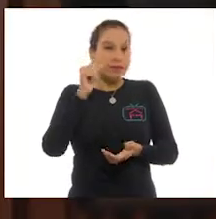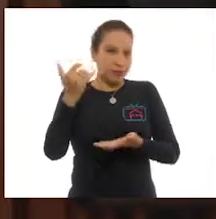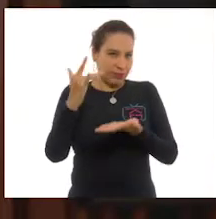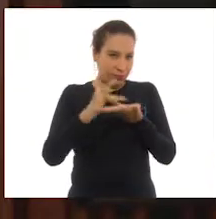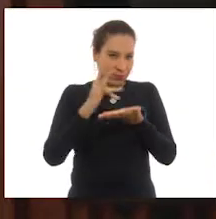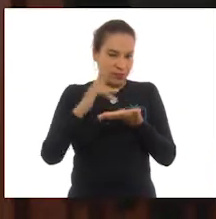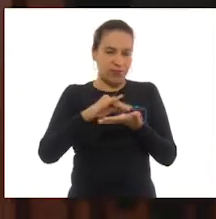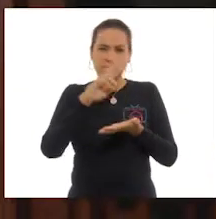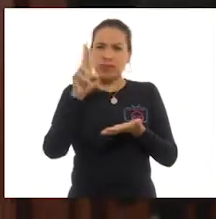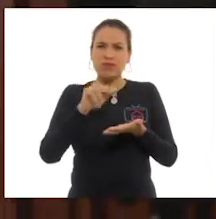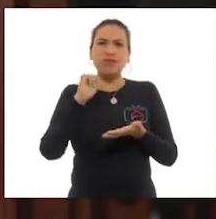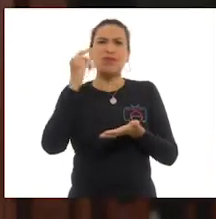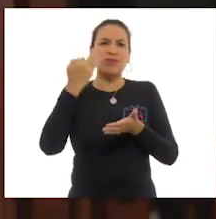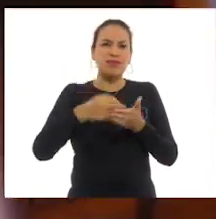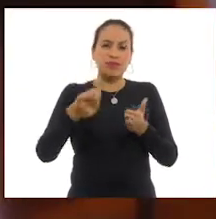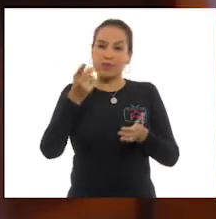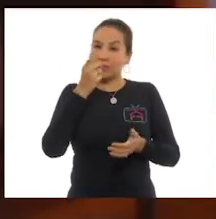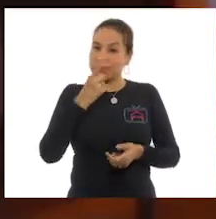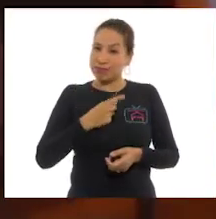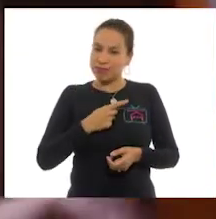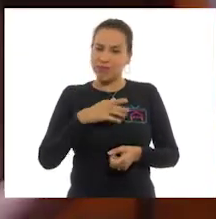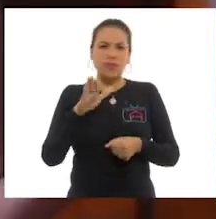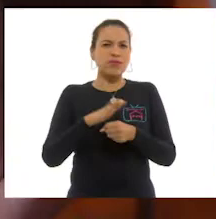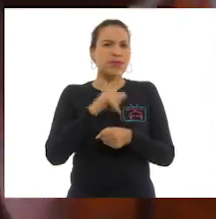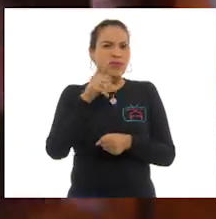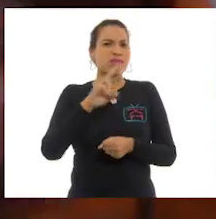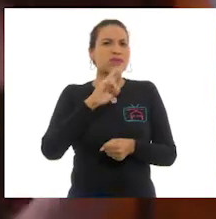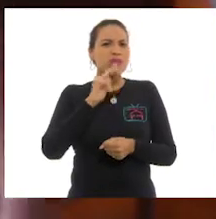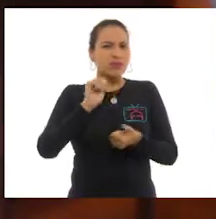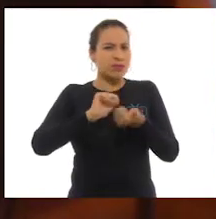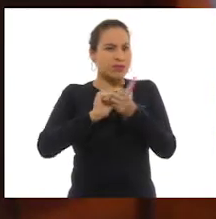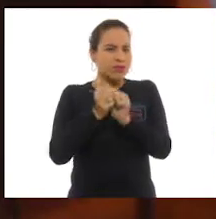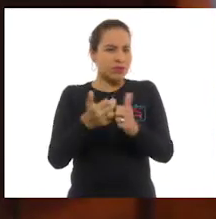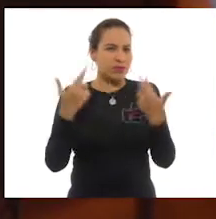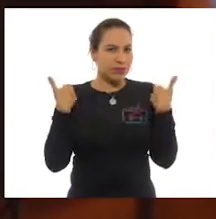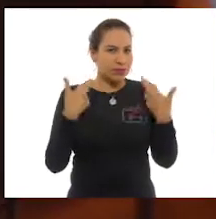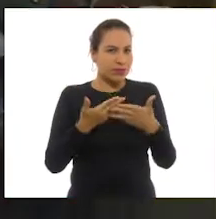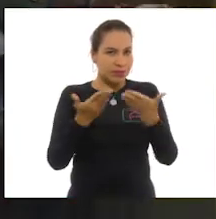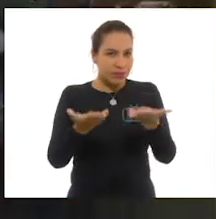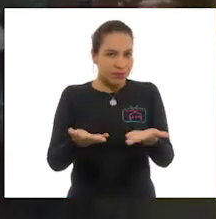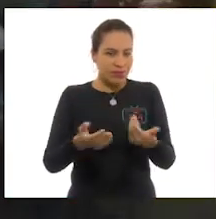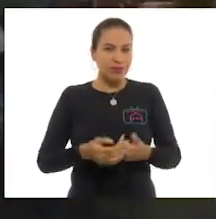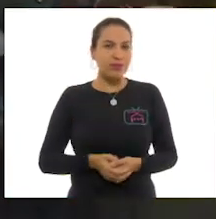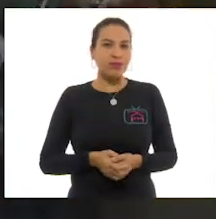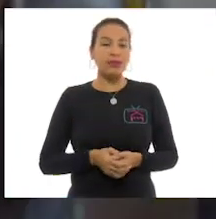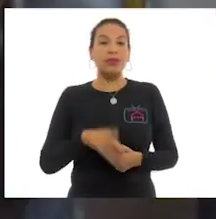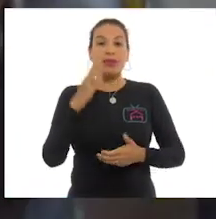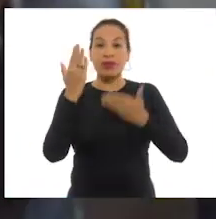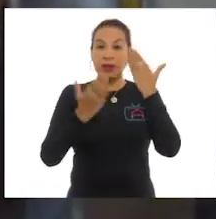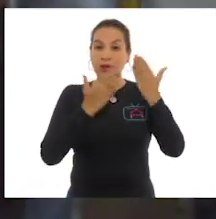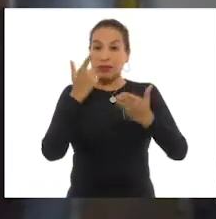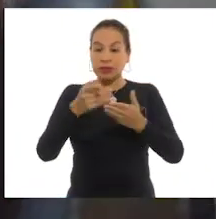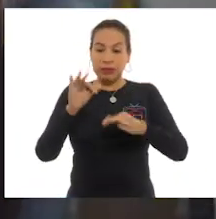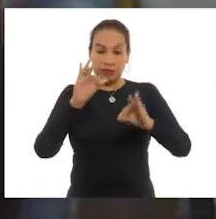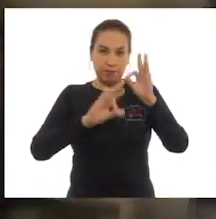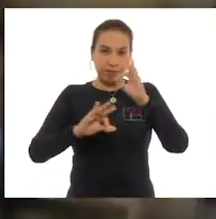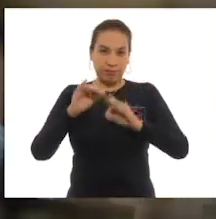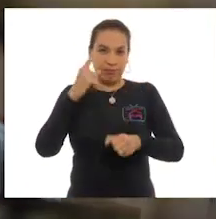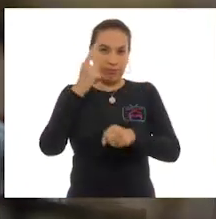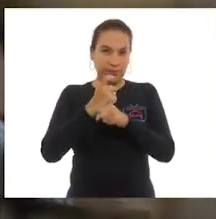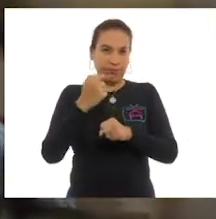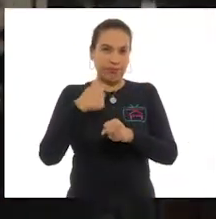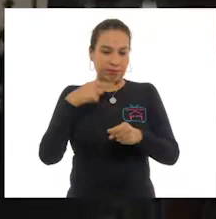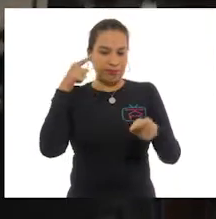apoyaban, nunca faltó quien me dijera: ¿por qué mejor no te conviertes en maestra? Estudiar física fue mi primer